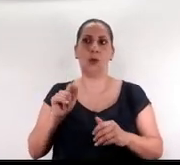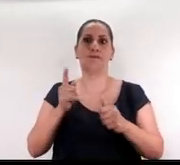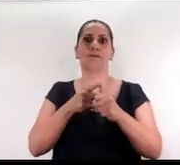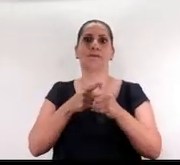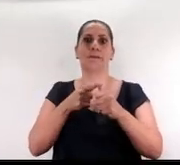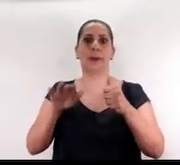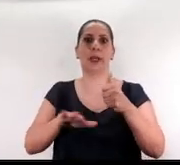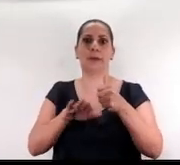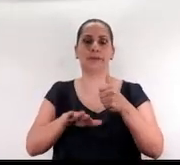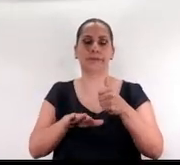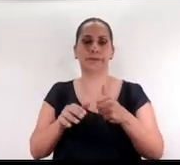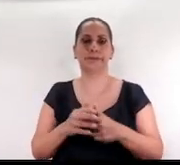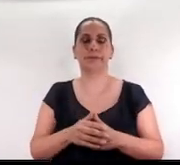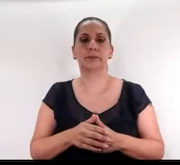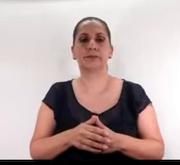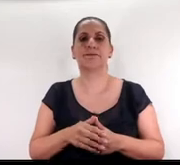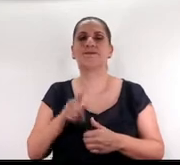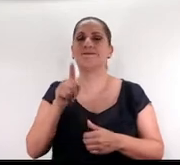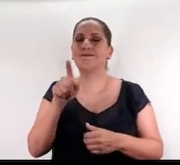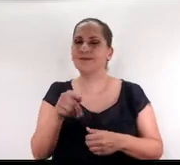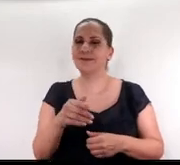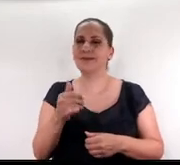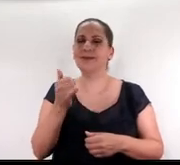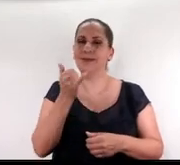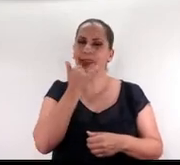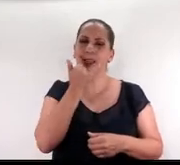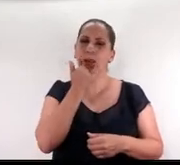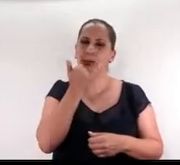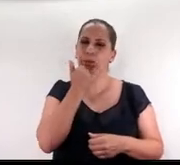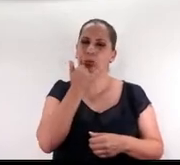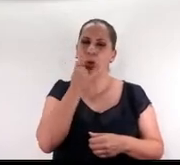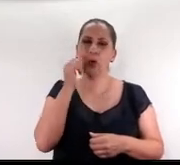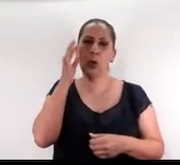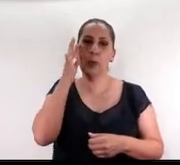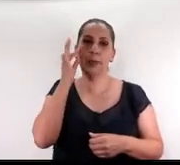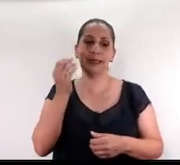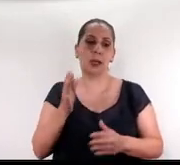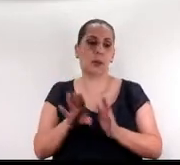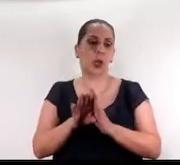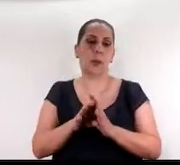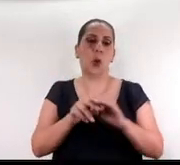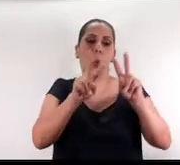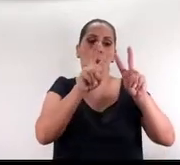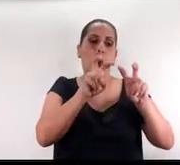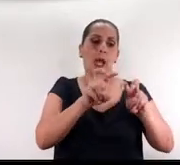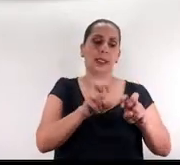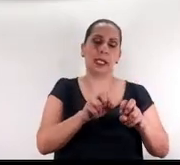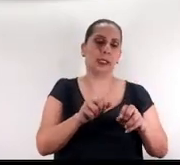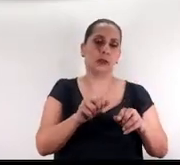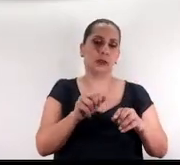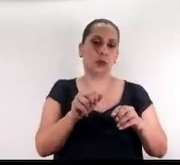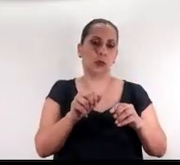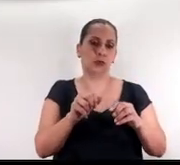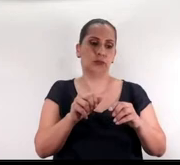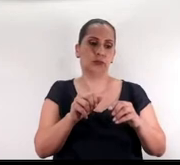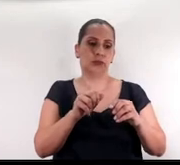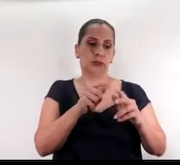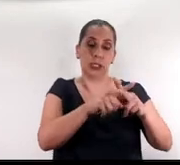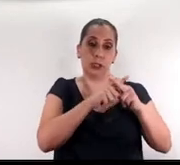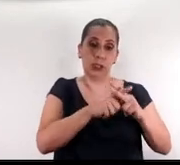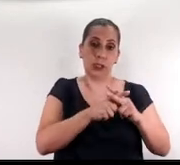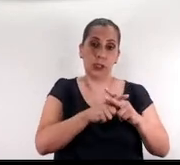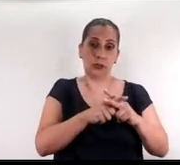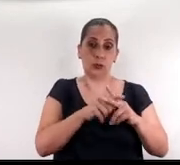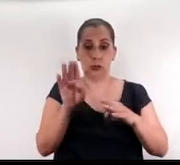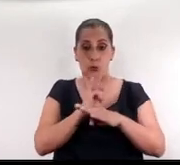piso. Es un error creer que un analista de crédito de un banco comercial va a cambiarse